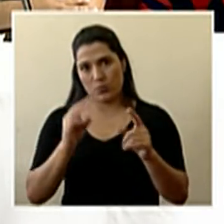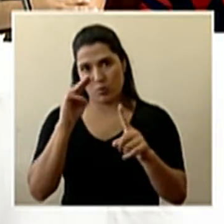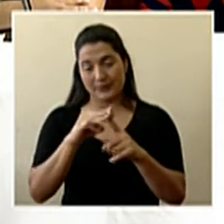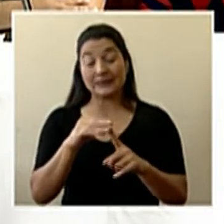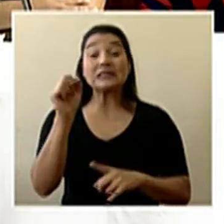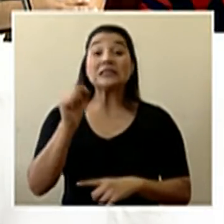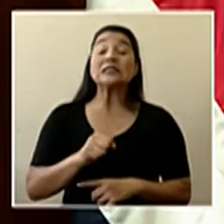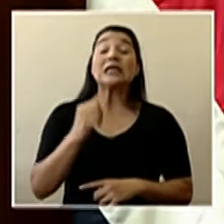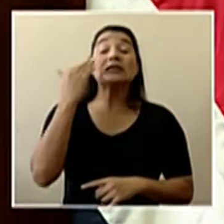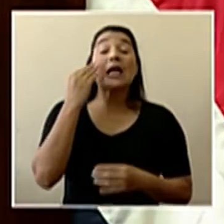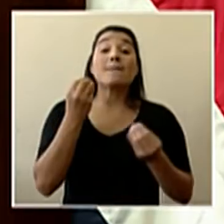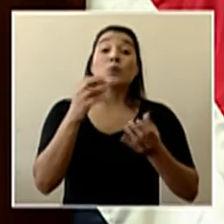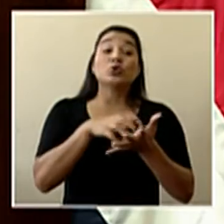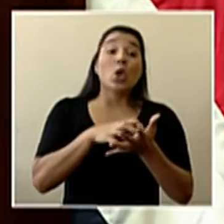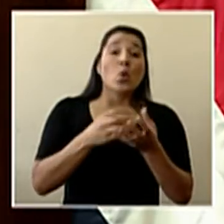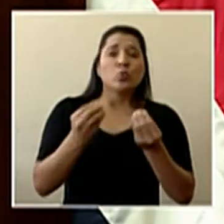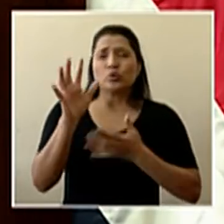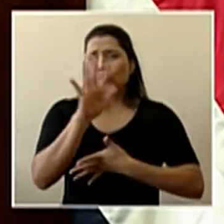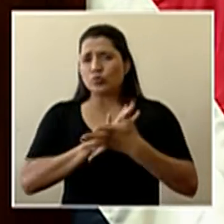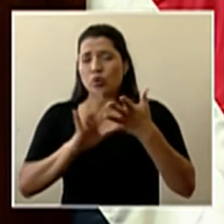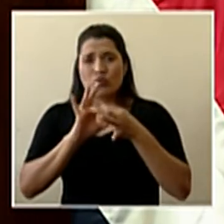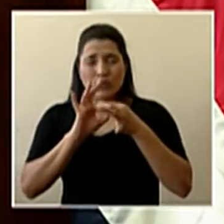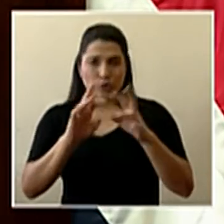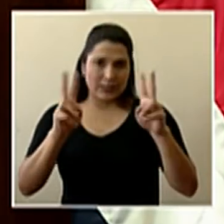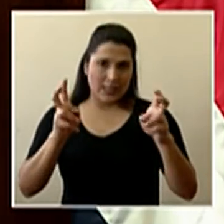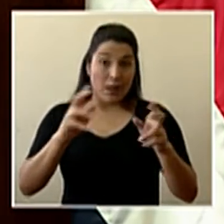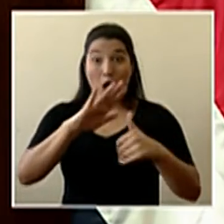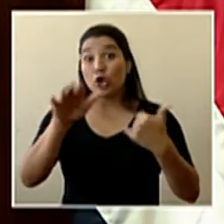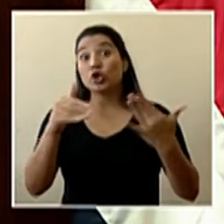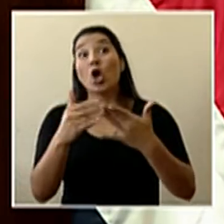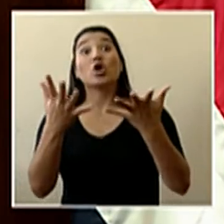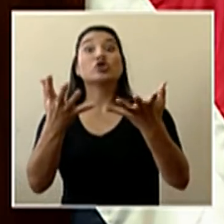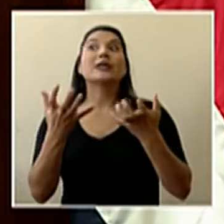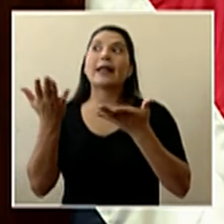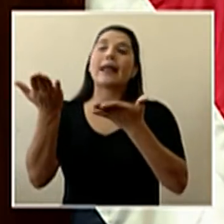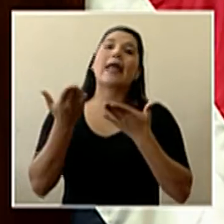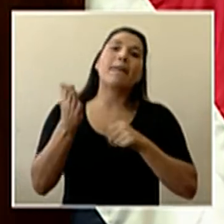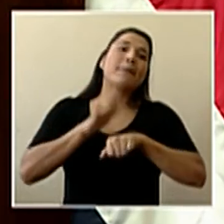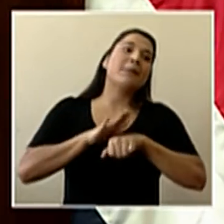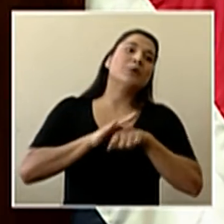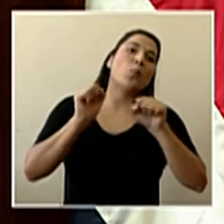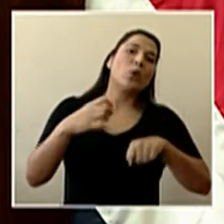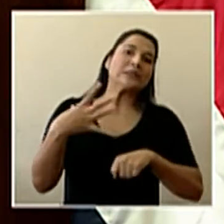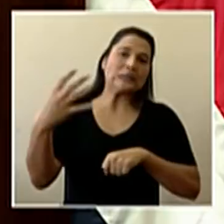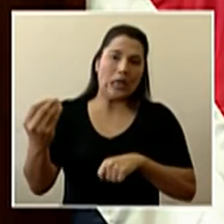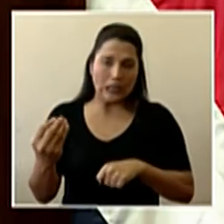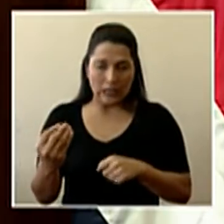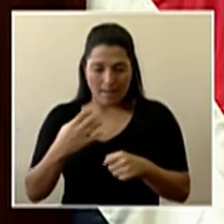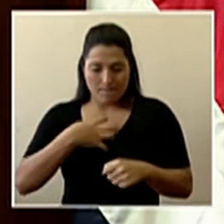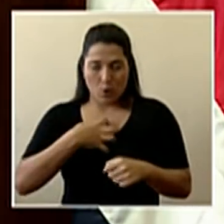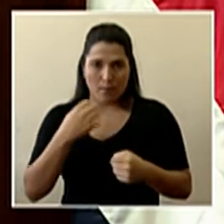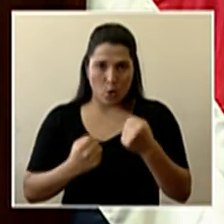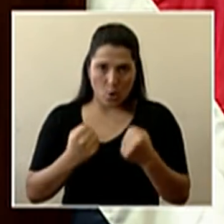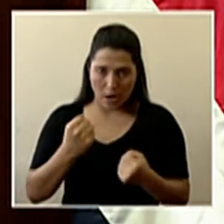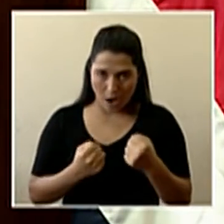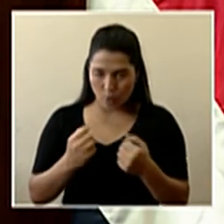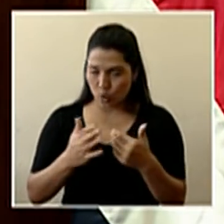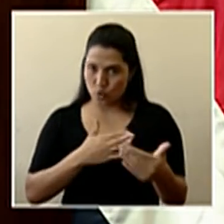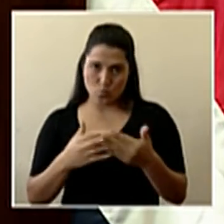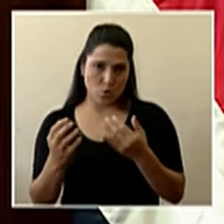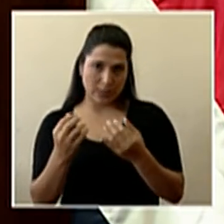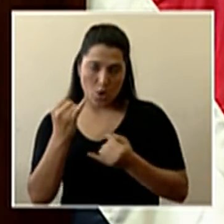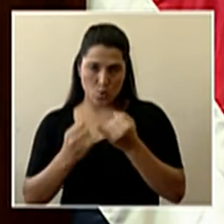hay muchas dudas y mucha confusión respecto a las temáticas. Todo el mundo quiere ser excepcionado, todo el mundo quiere viajar en sus vehículos irrestrictivamente.